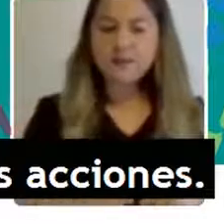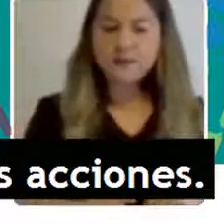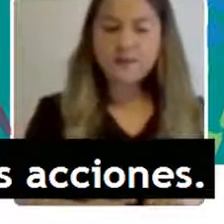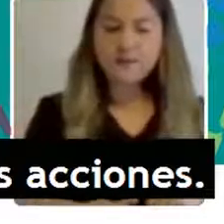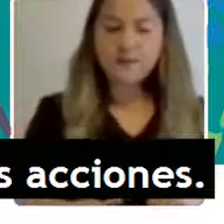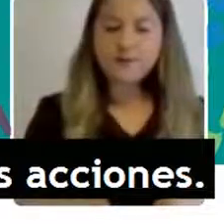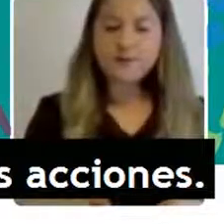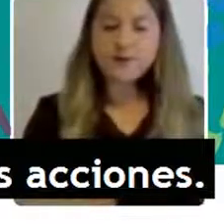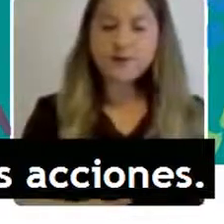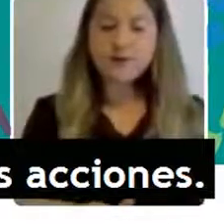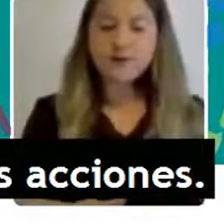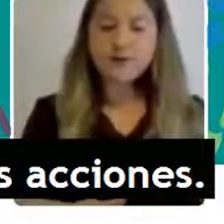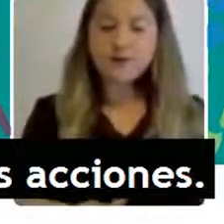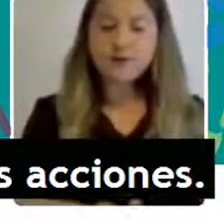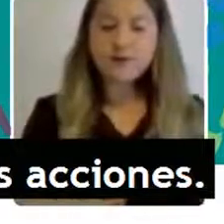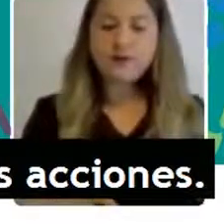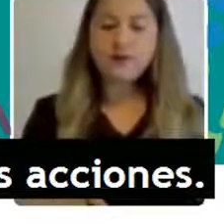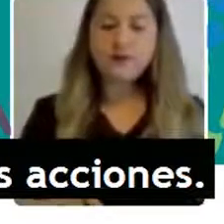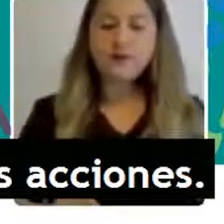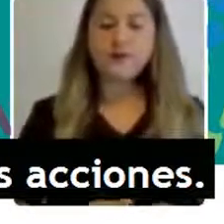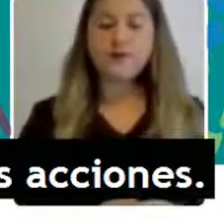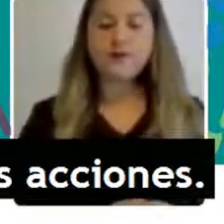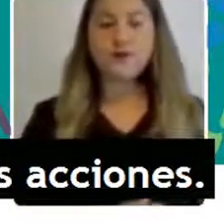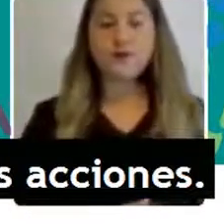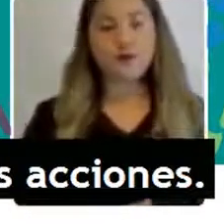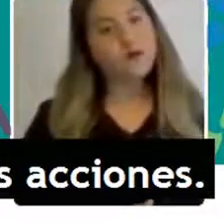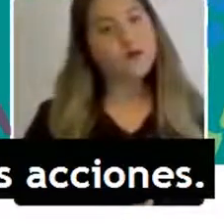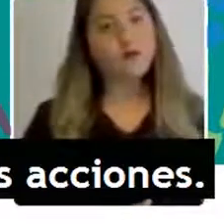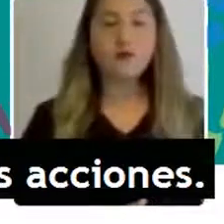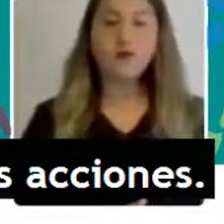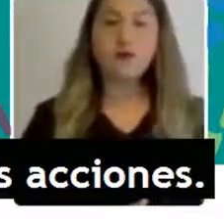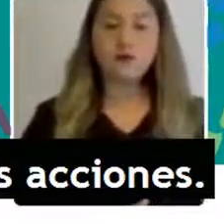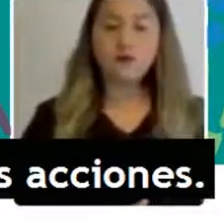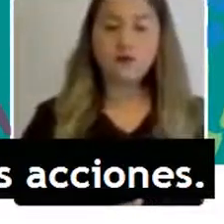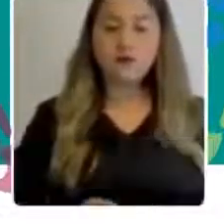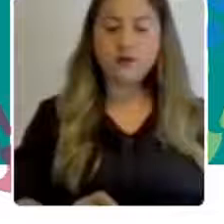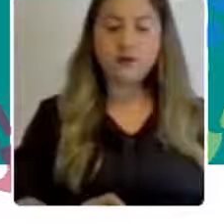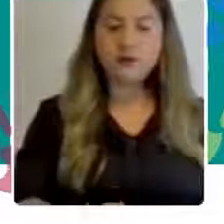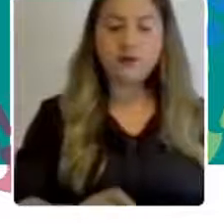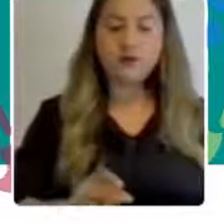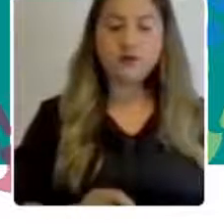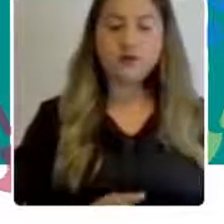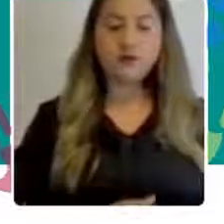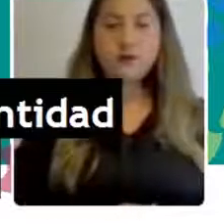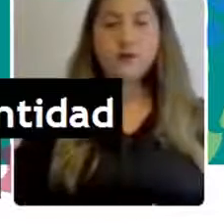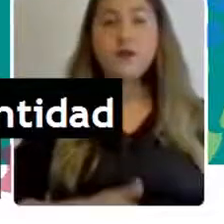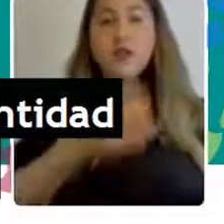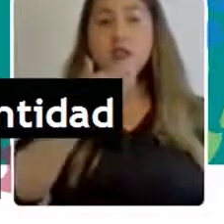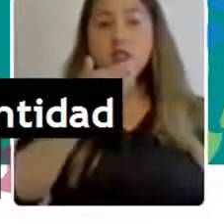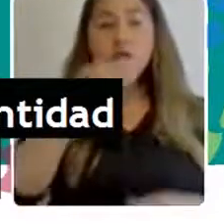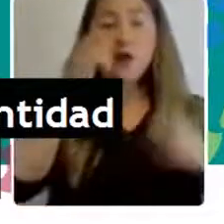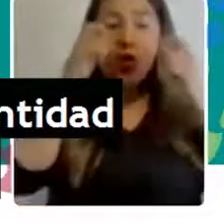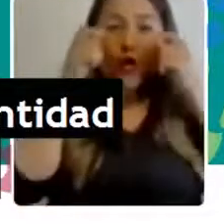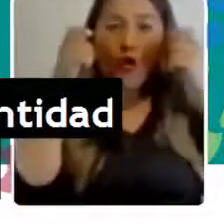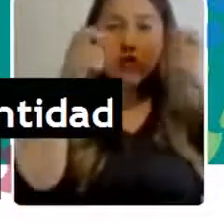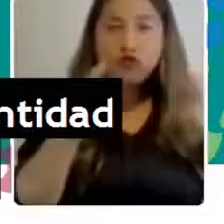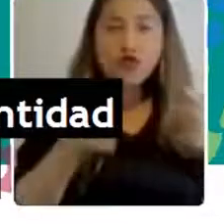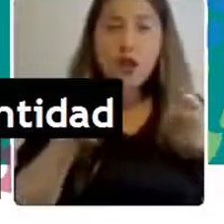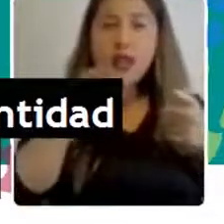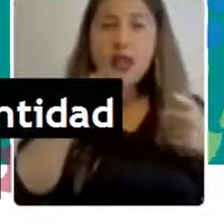Segundo, entrega de información para el diseño, ejecución y monitoreo de estas acciones. Si bien es